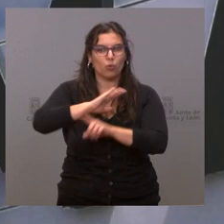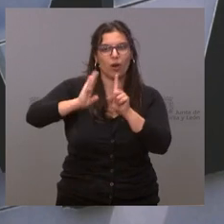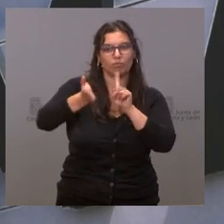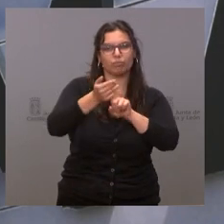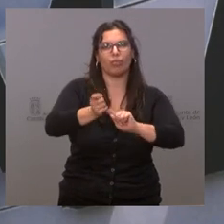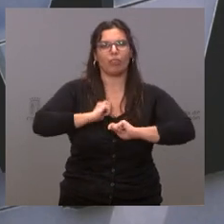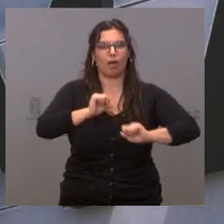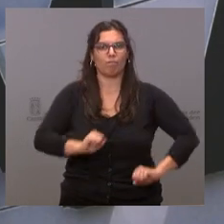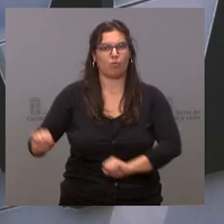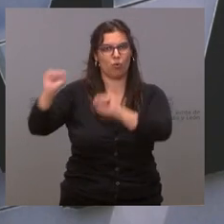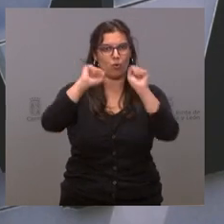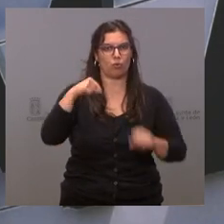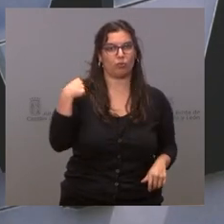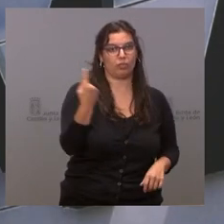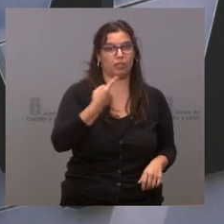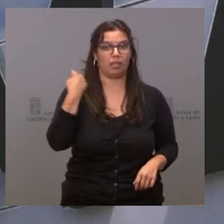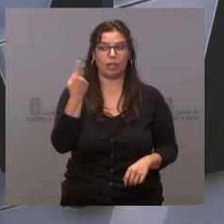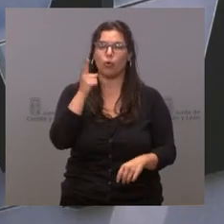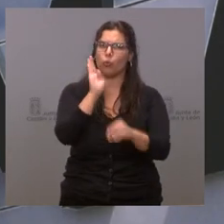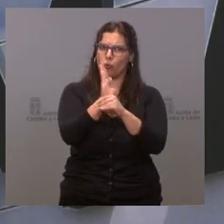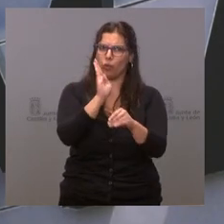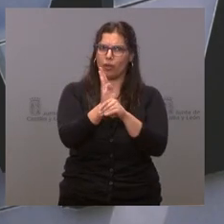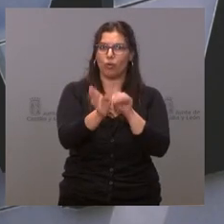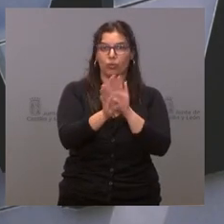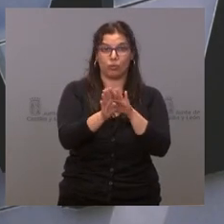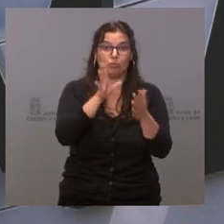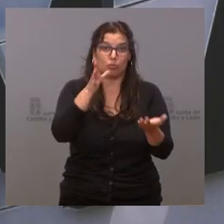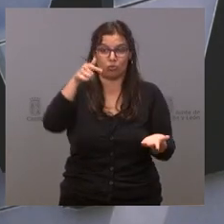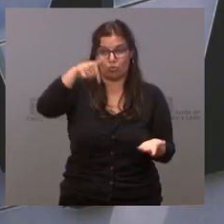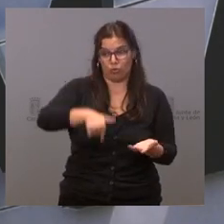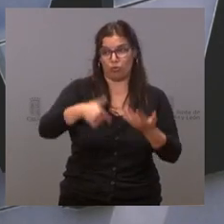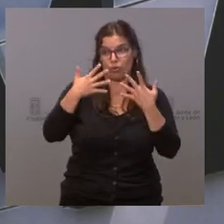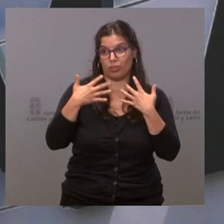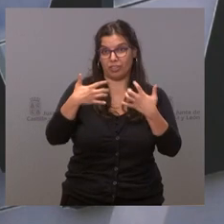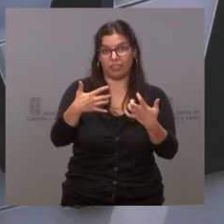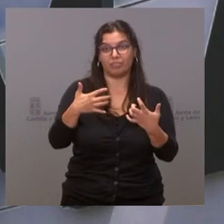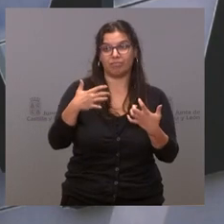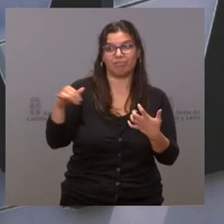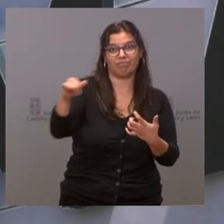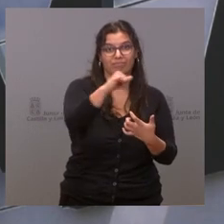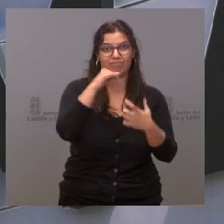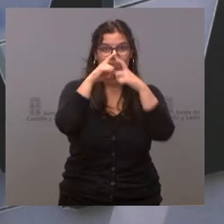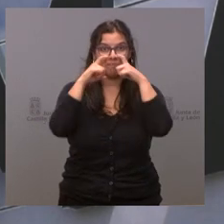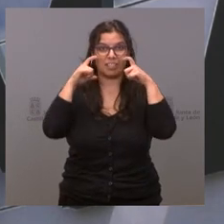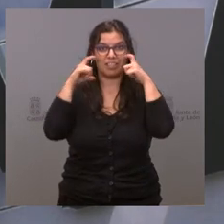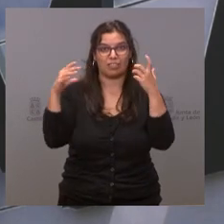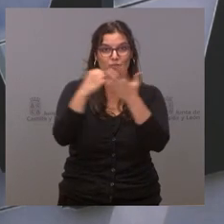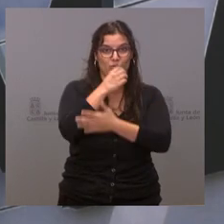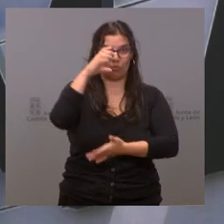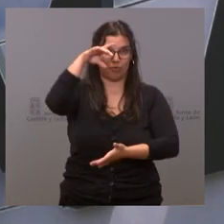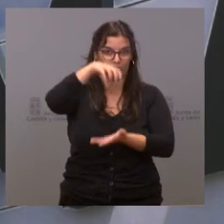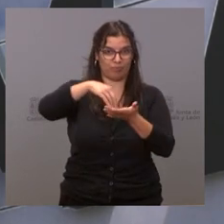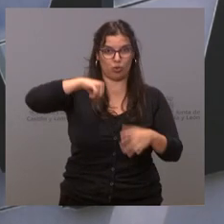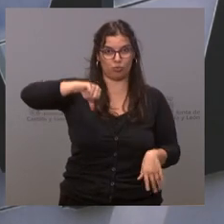protegido hay que seguir teniendo cuidado por eso tenemos que tener la mascarilla y es algo